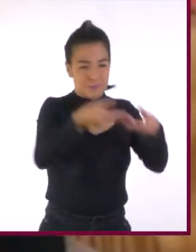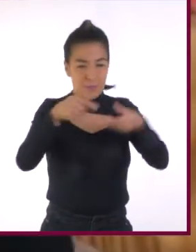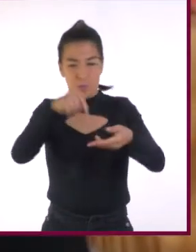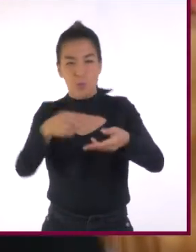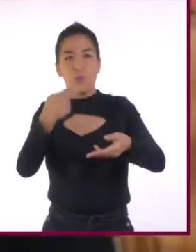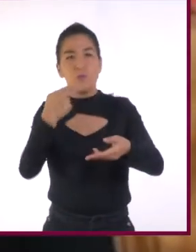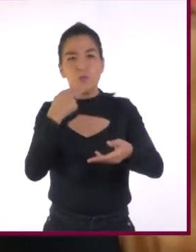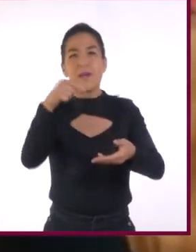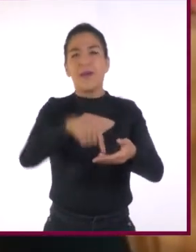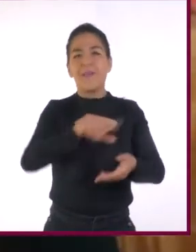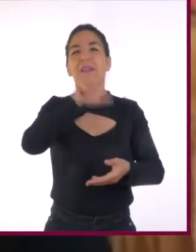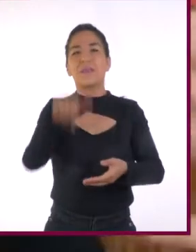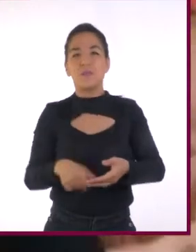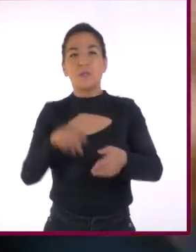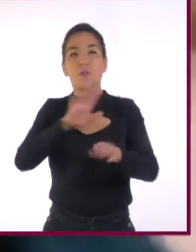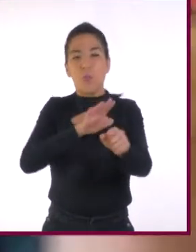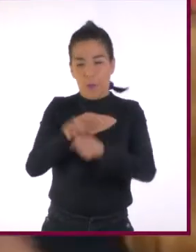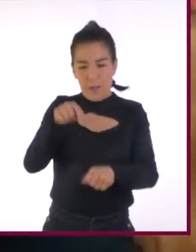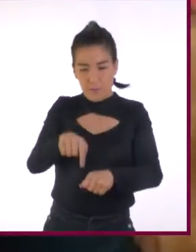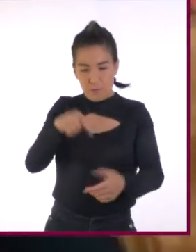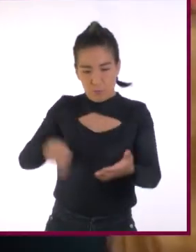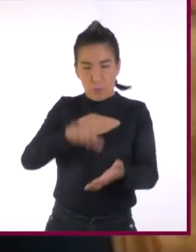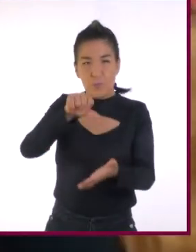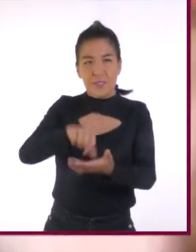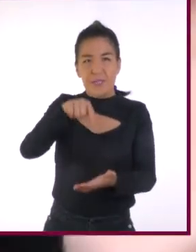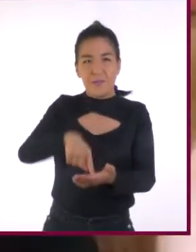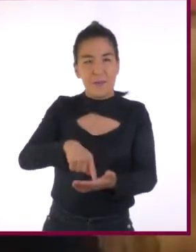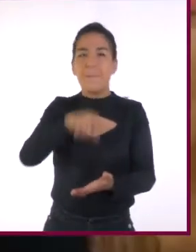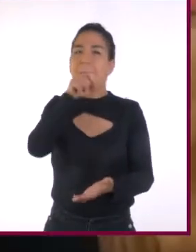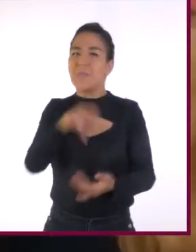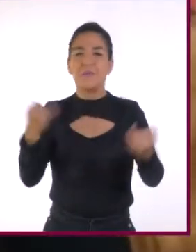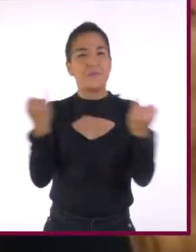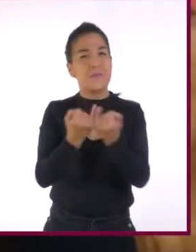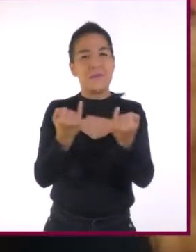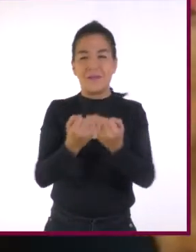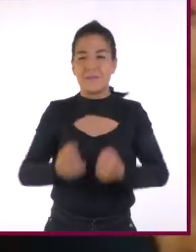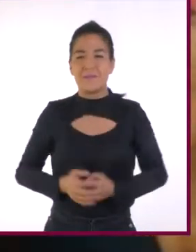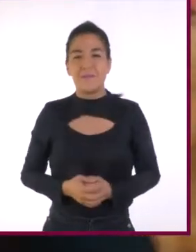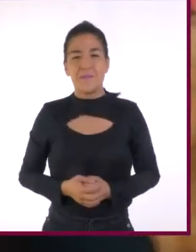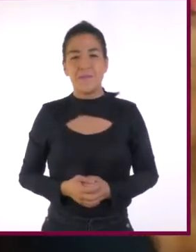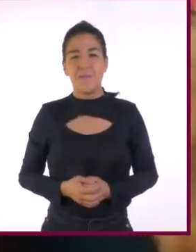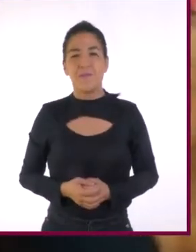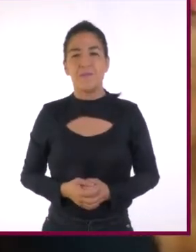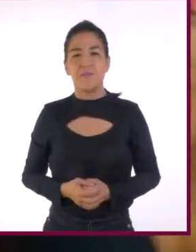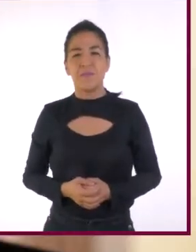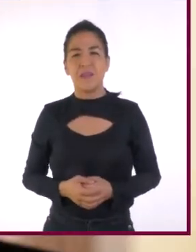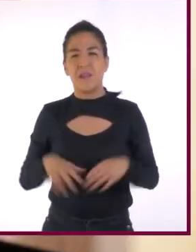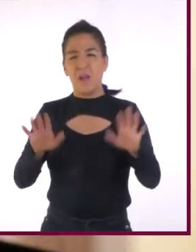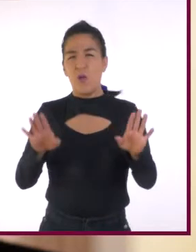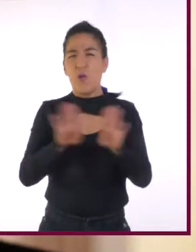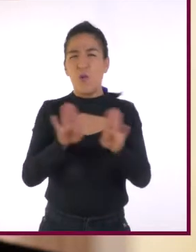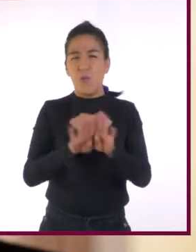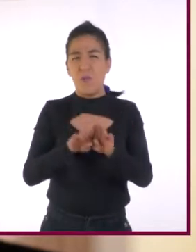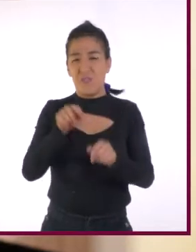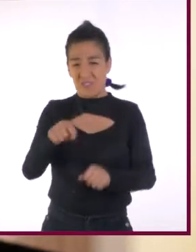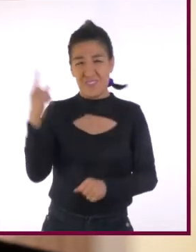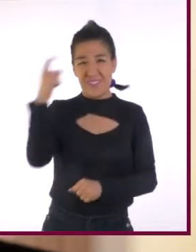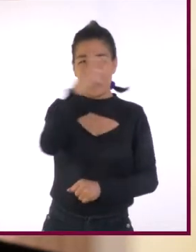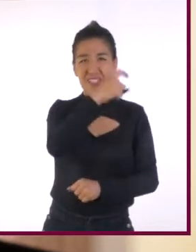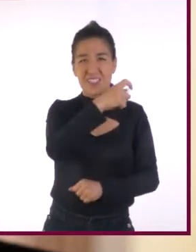que estemos tratando, ubicar ese punto, pero la definición que vamos a aplicar siempre va a ser la misma. ¿Y podría decir